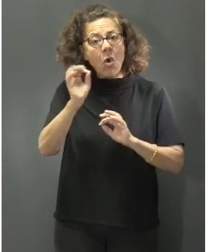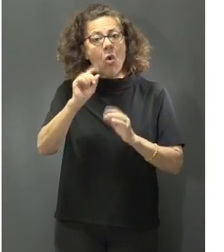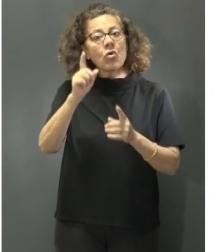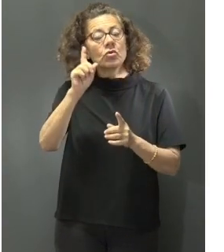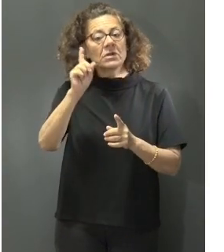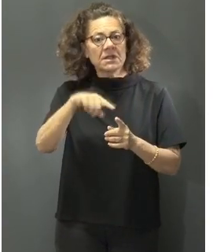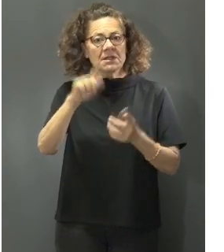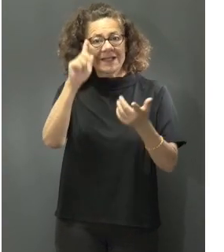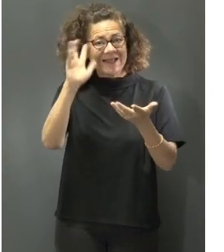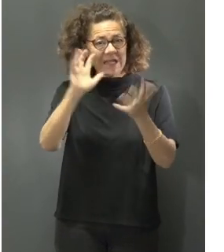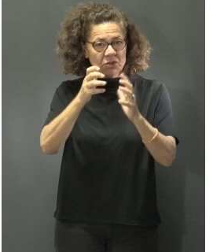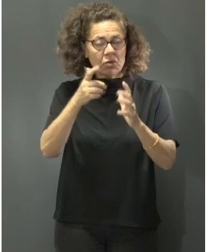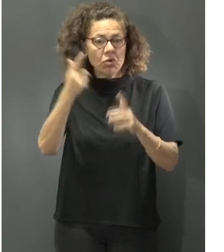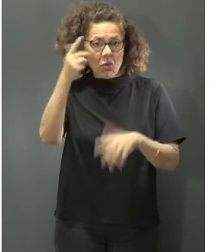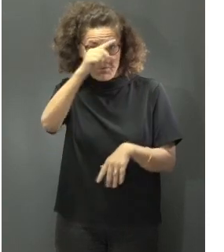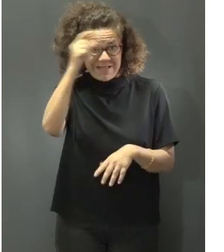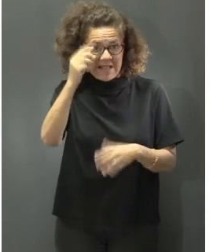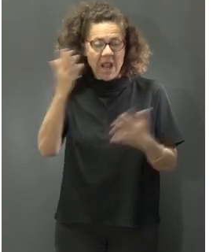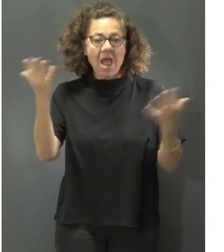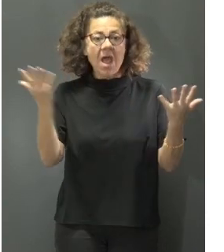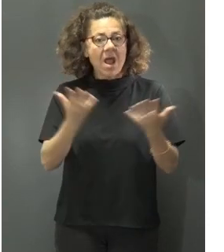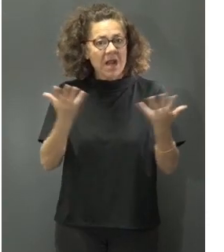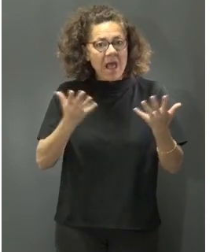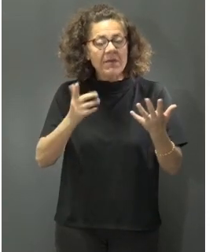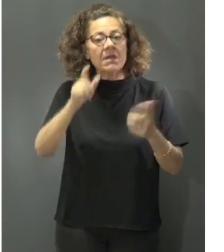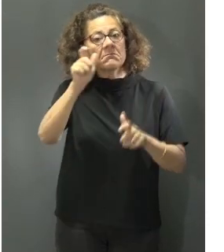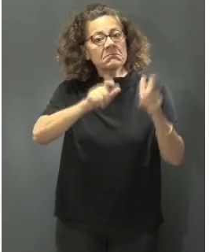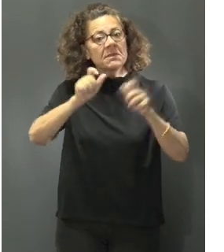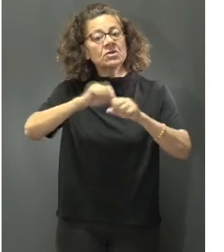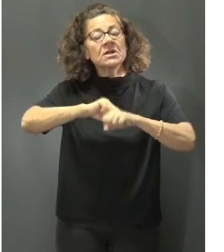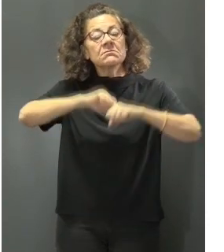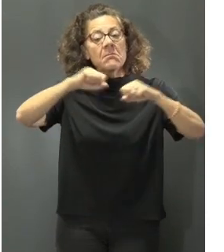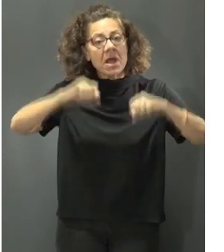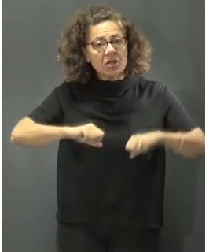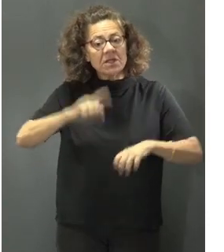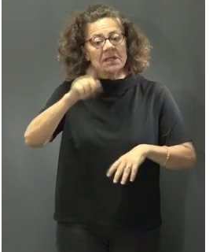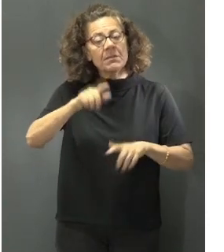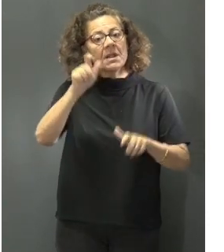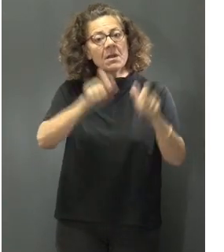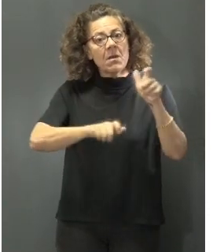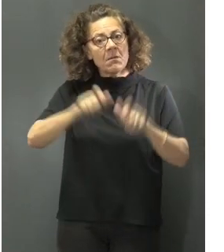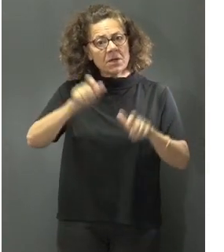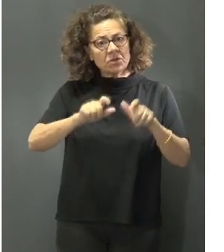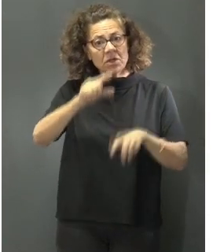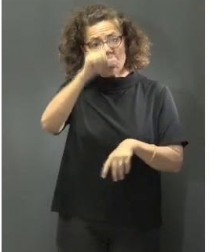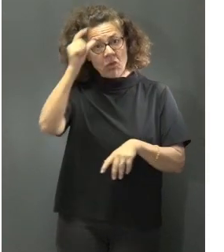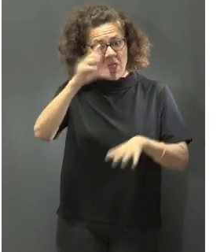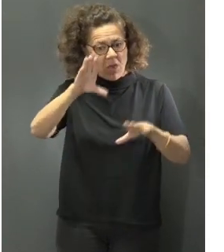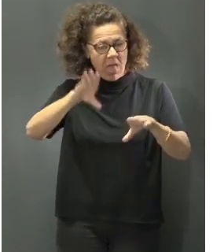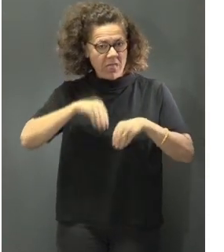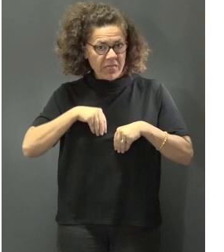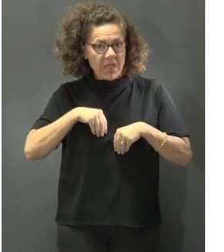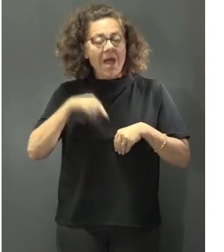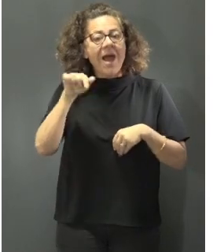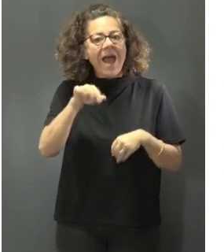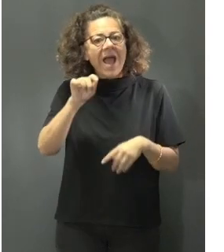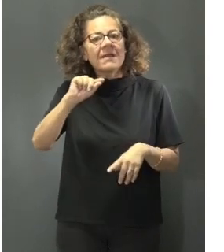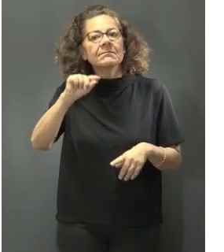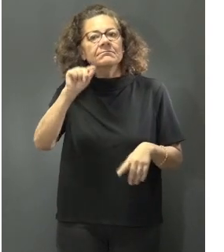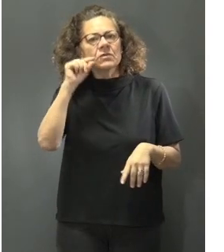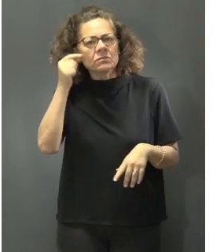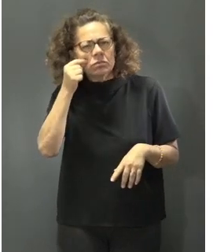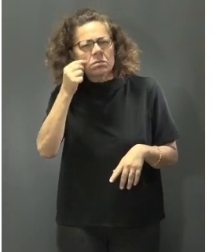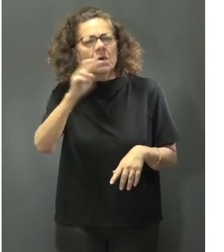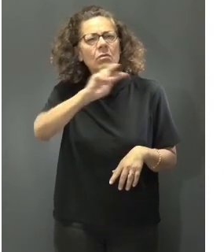trastorno mental grave, personas mayores y personas con daño cerebral adquirido, pues vimos que a pesar de toda